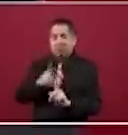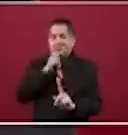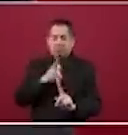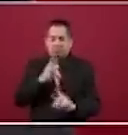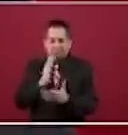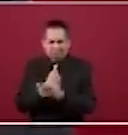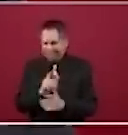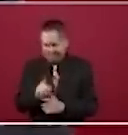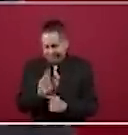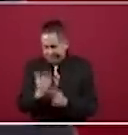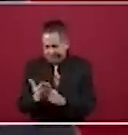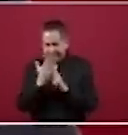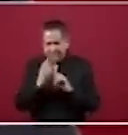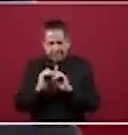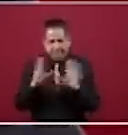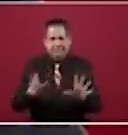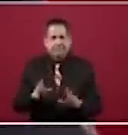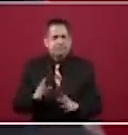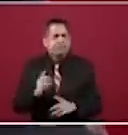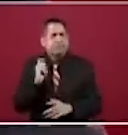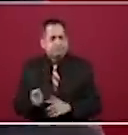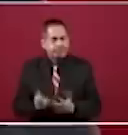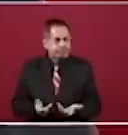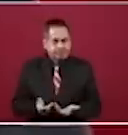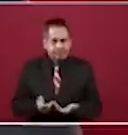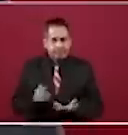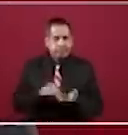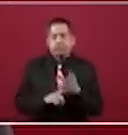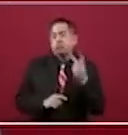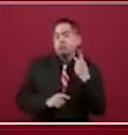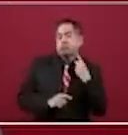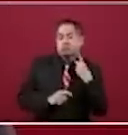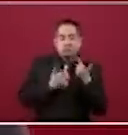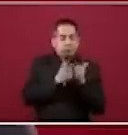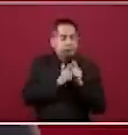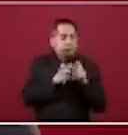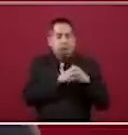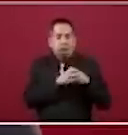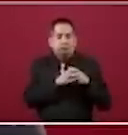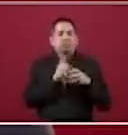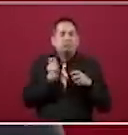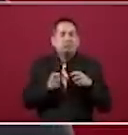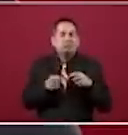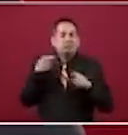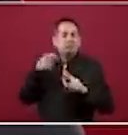es el ejemplo más claro de cómo la política neoliberal es una política de pillaje,